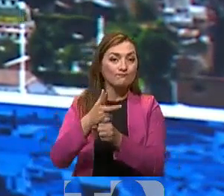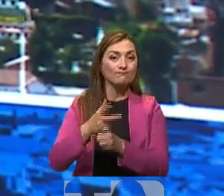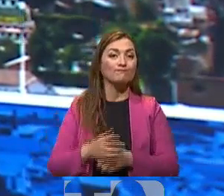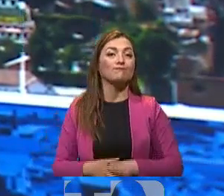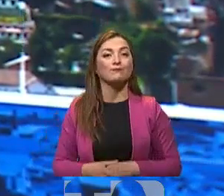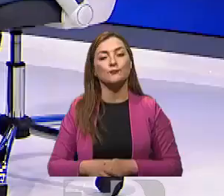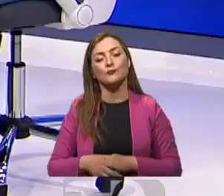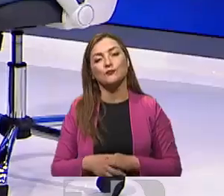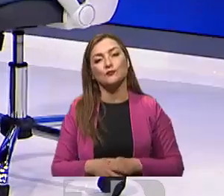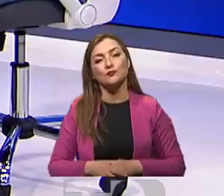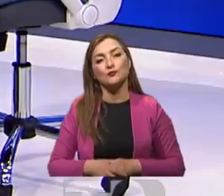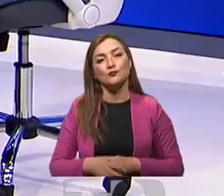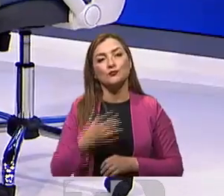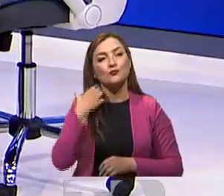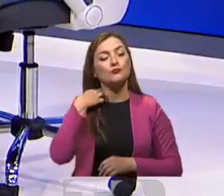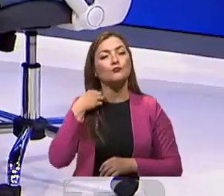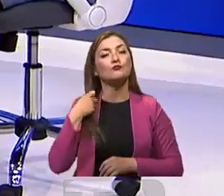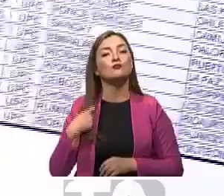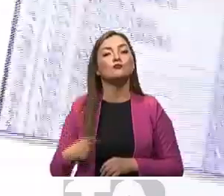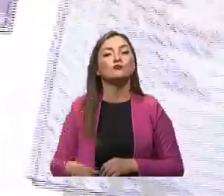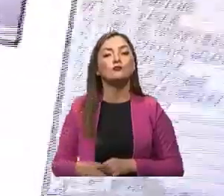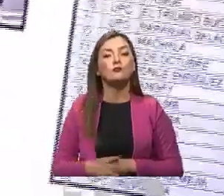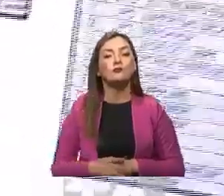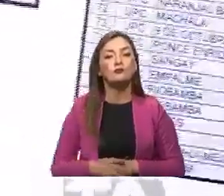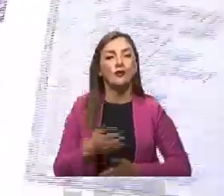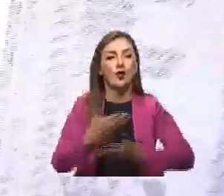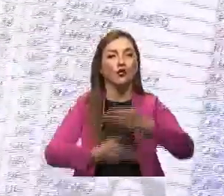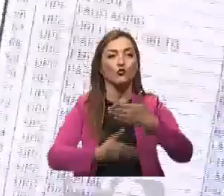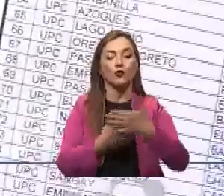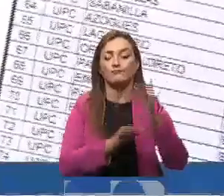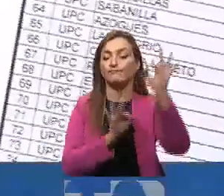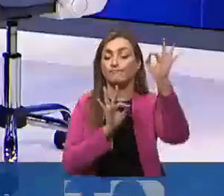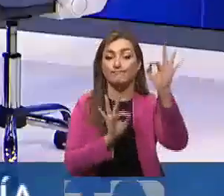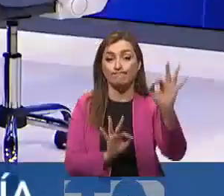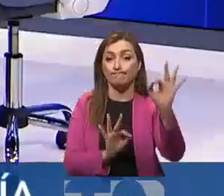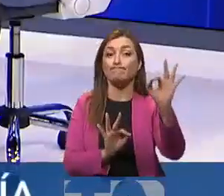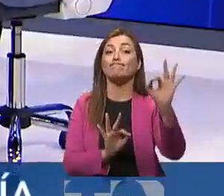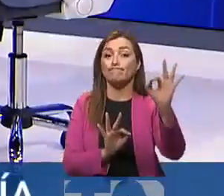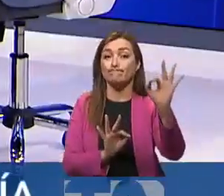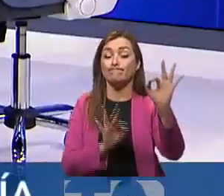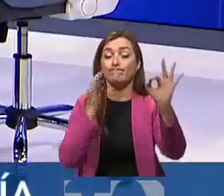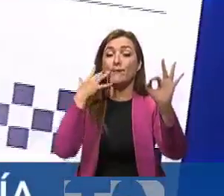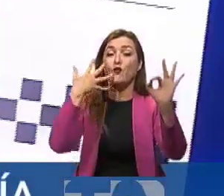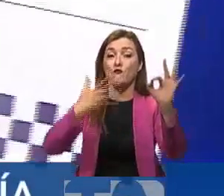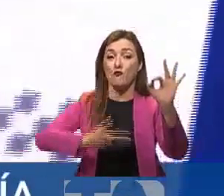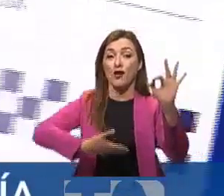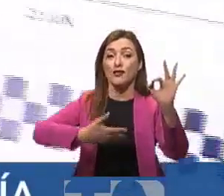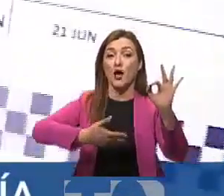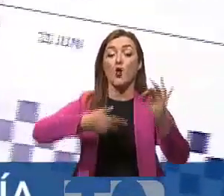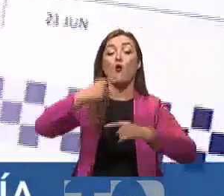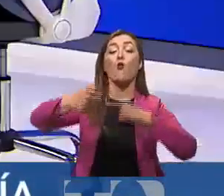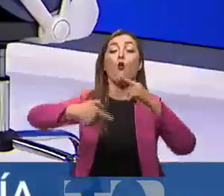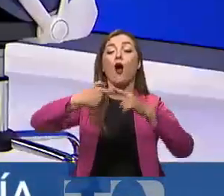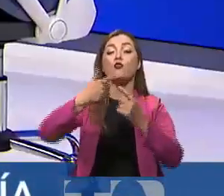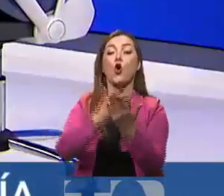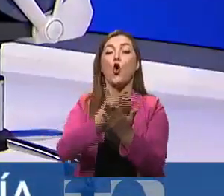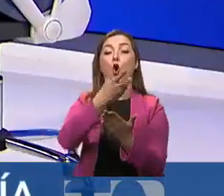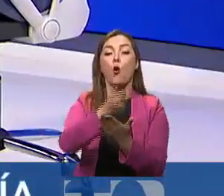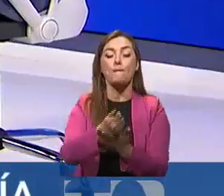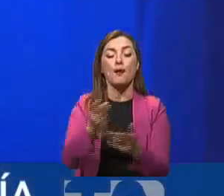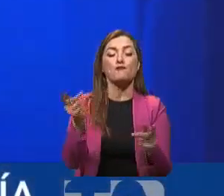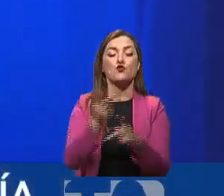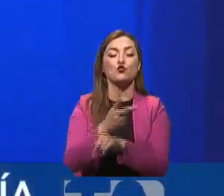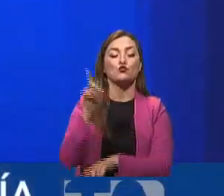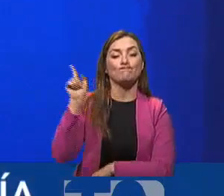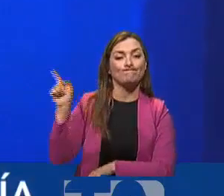en el siguiente reportaje. De fechas establecidas para... Con documentos en mano, estableciendo incluso fechas de ejecución y adquisición, el ministro